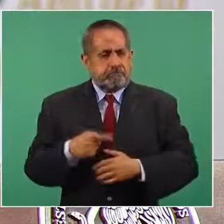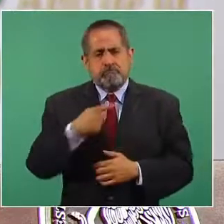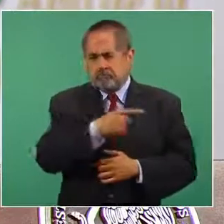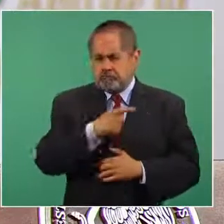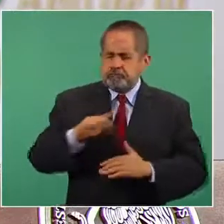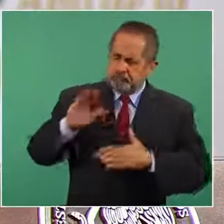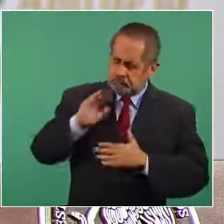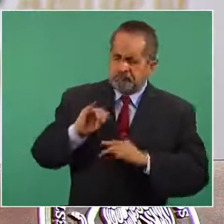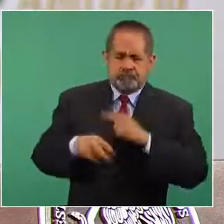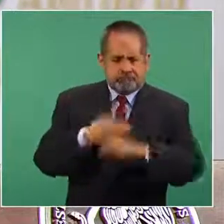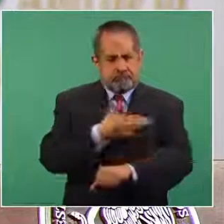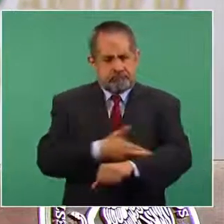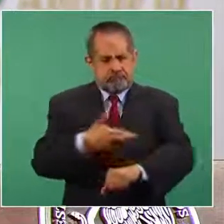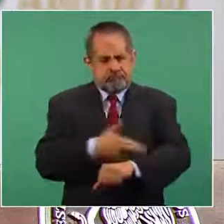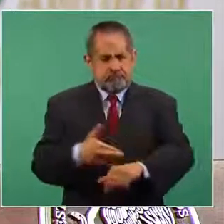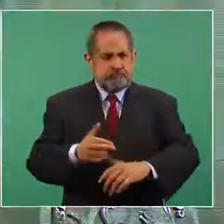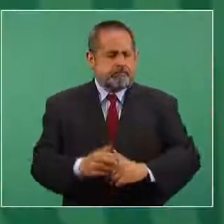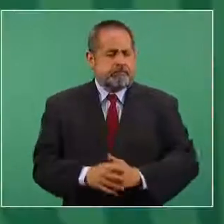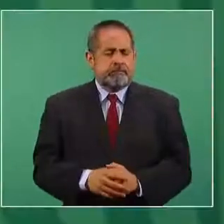Desde luego